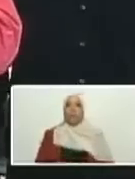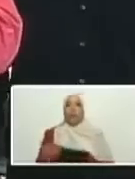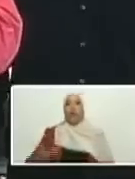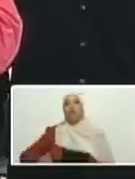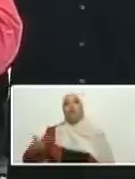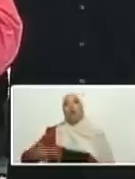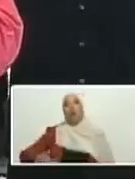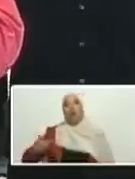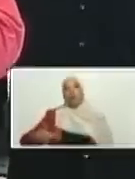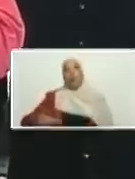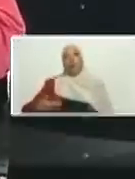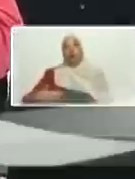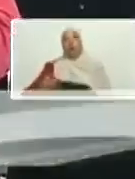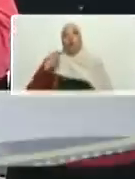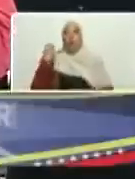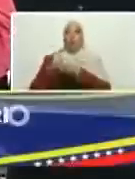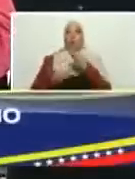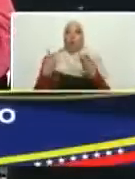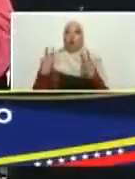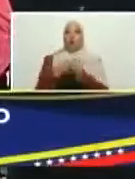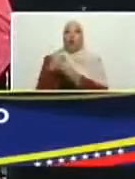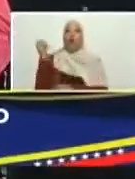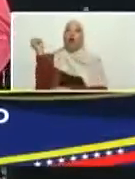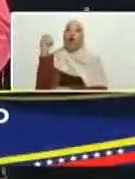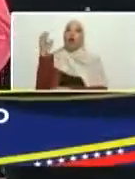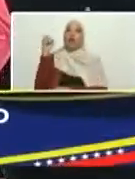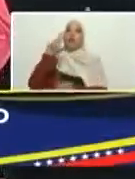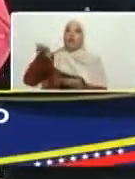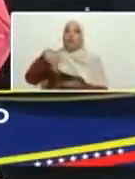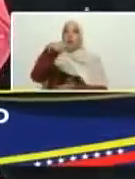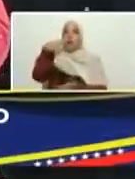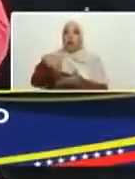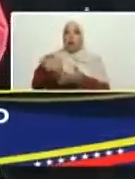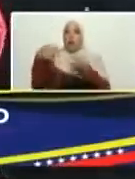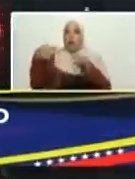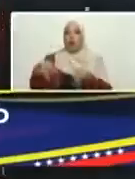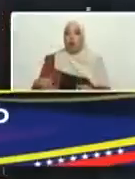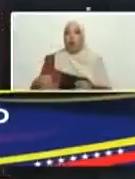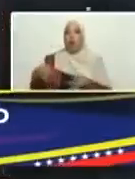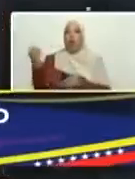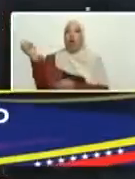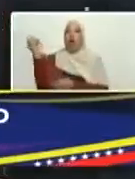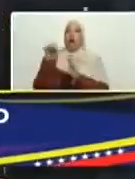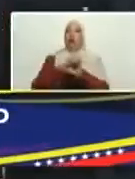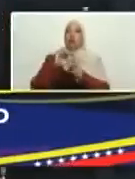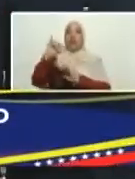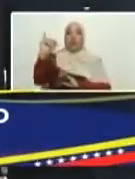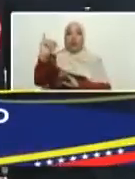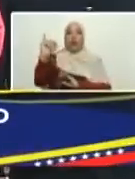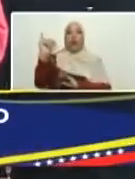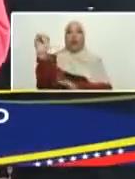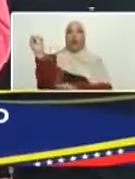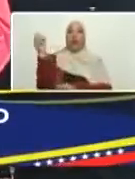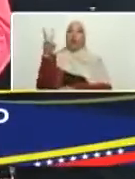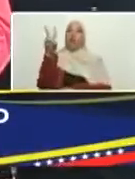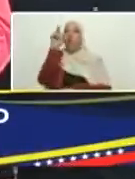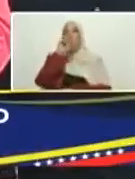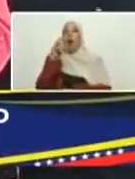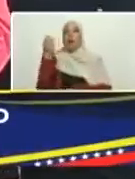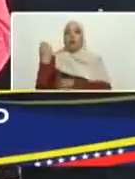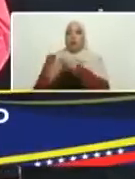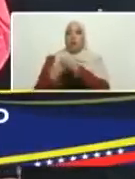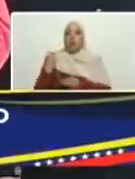importante. Porque creamos con la Asamblea Nacional Constituyente, gloriosa Asamblea Nacional Constituyente, hace 2 años